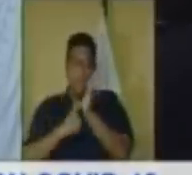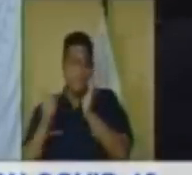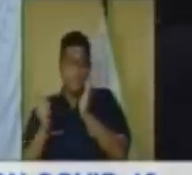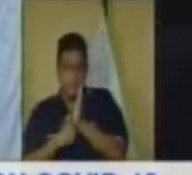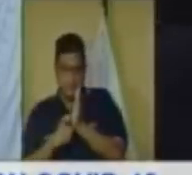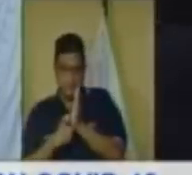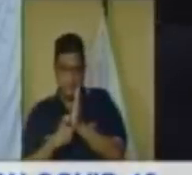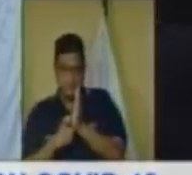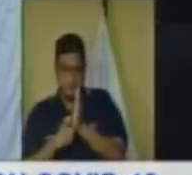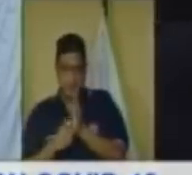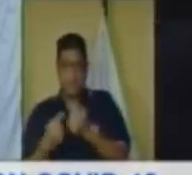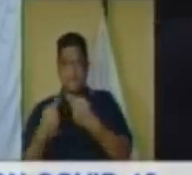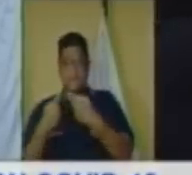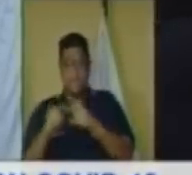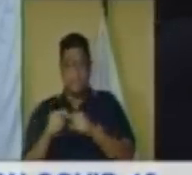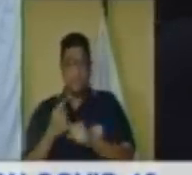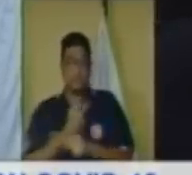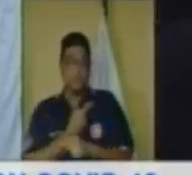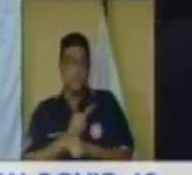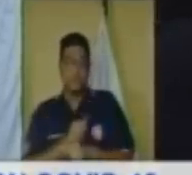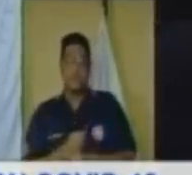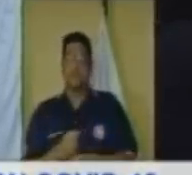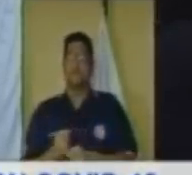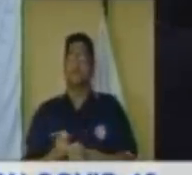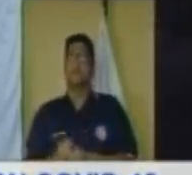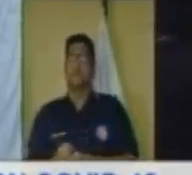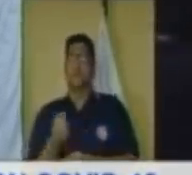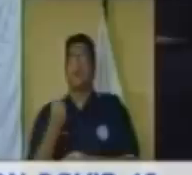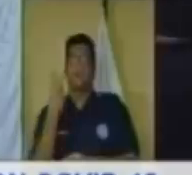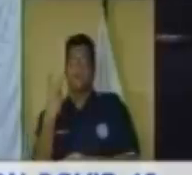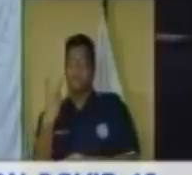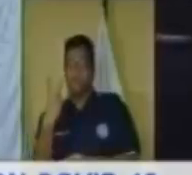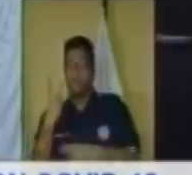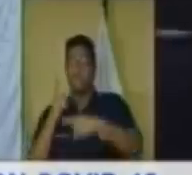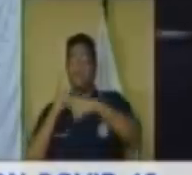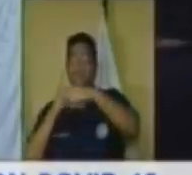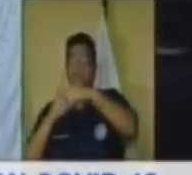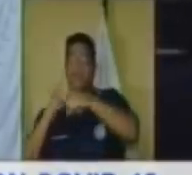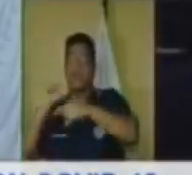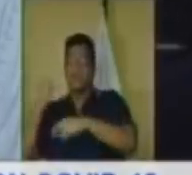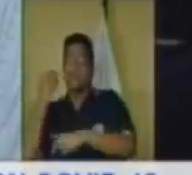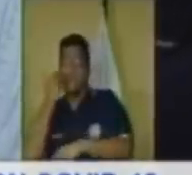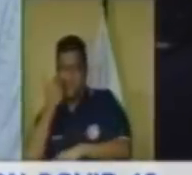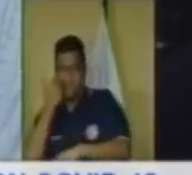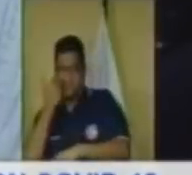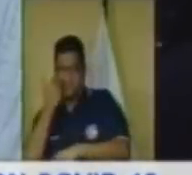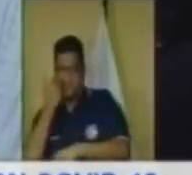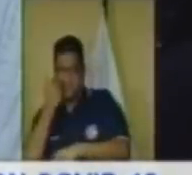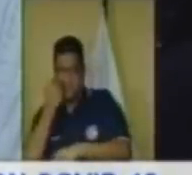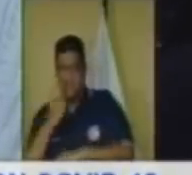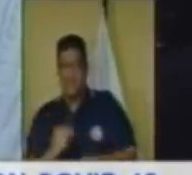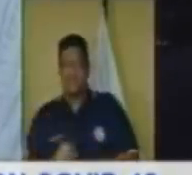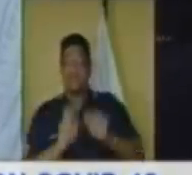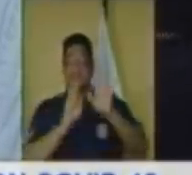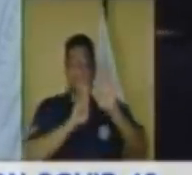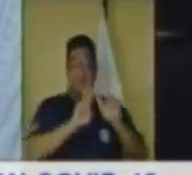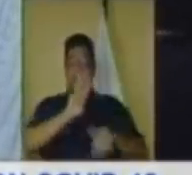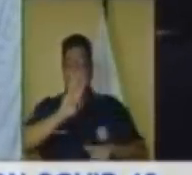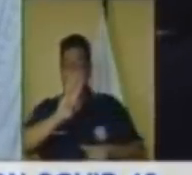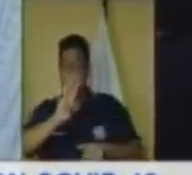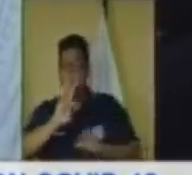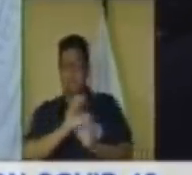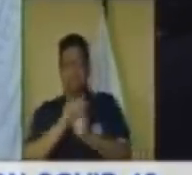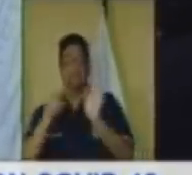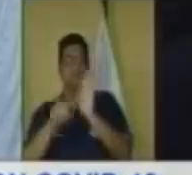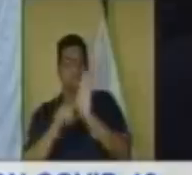cuales 73 han sido negativas y 2 han sido positivas. Voy a dejar en el uso de la palabra